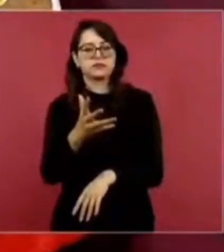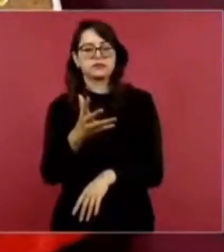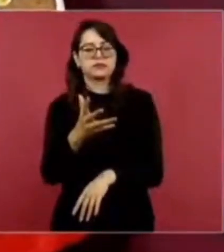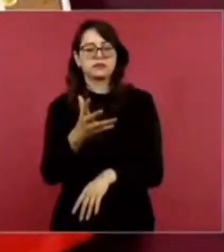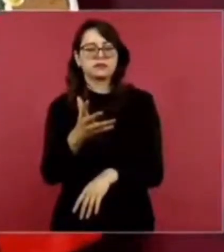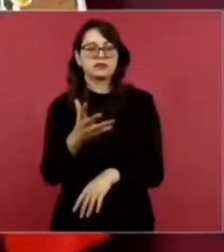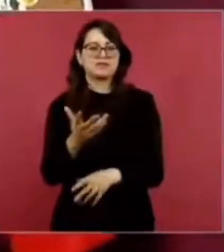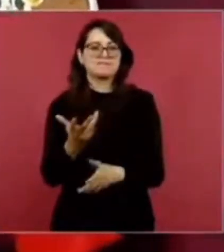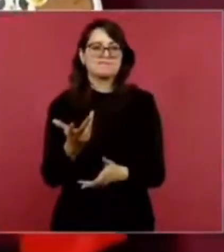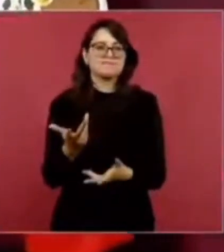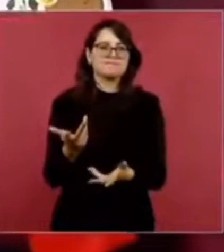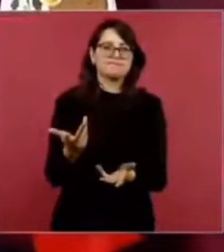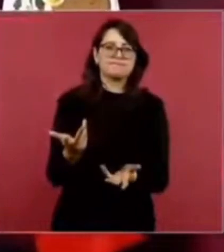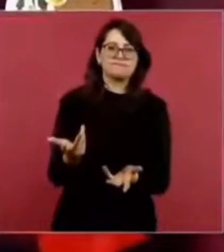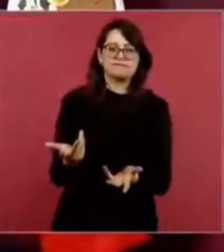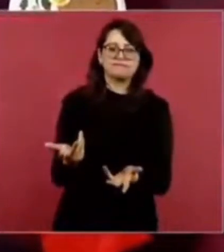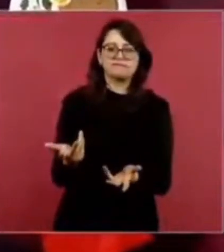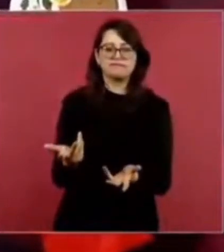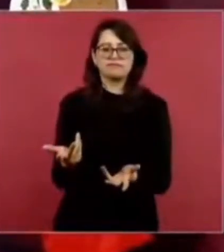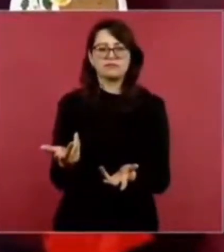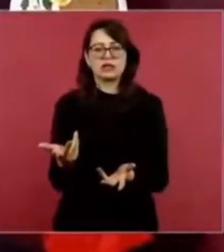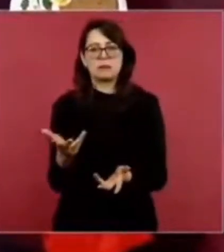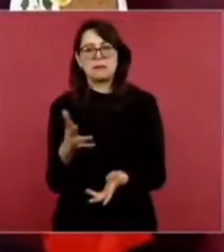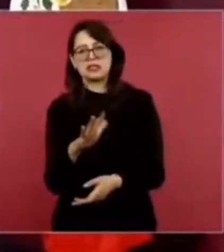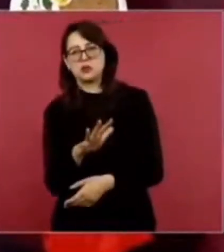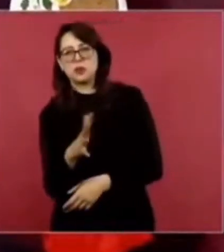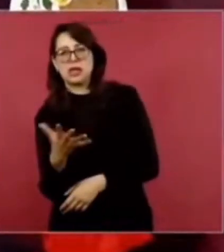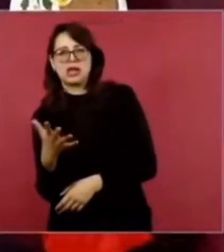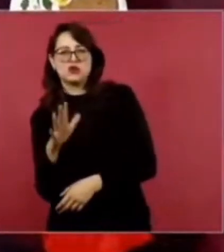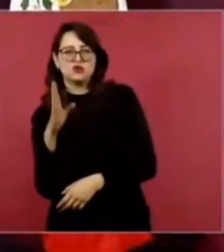no el zigzagueo.